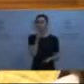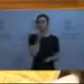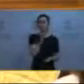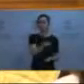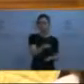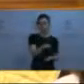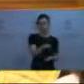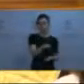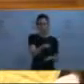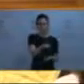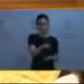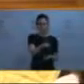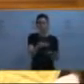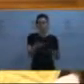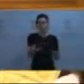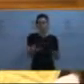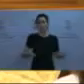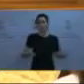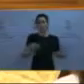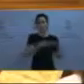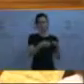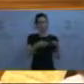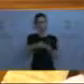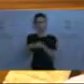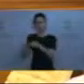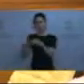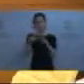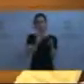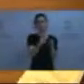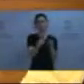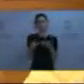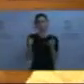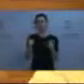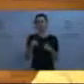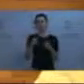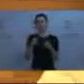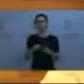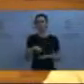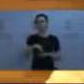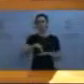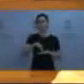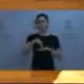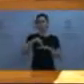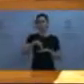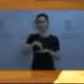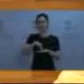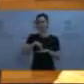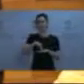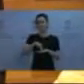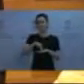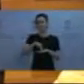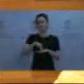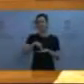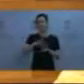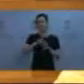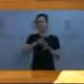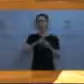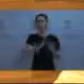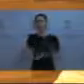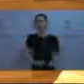creo que algunos grupos parlamentarios lo hemos hecho en esta Cámara, una plataforma, me parece que se llama Por la Defensa de la Vivienda Pública,